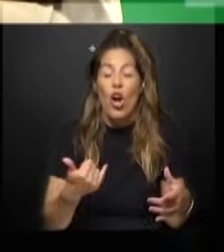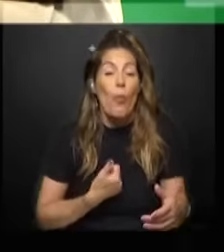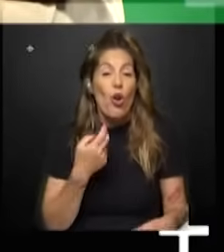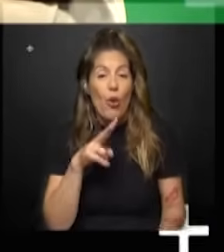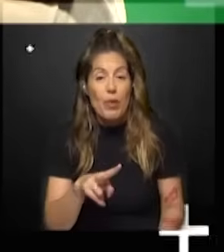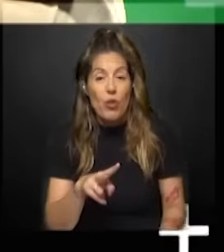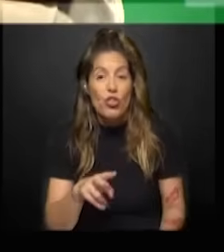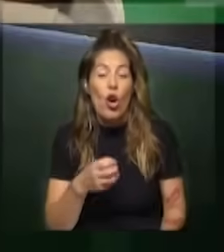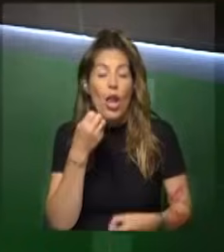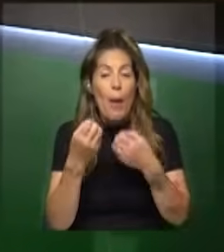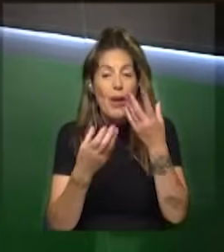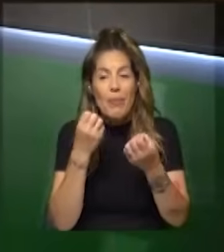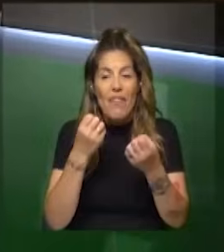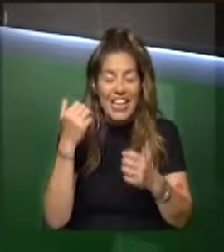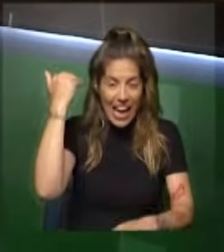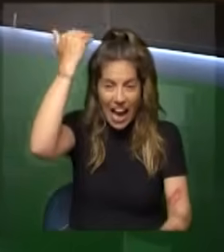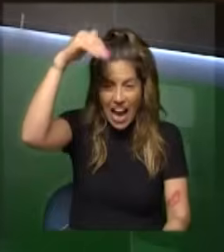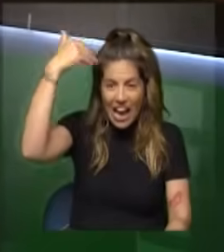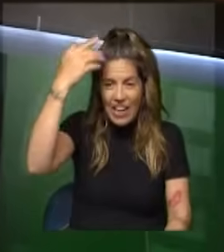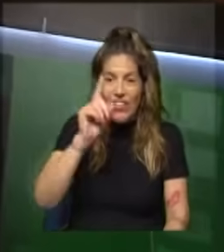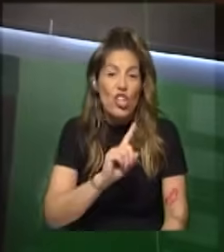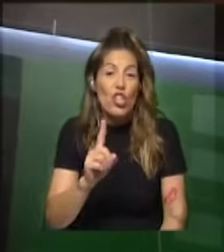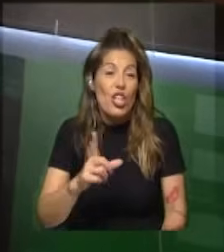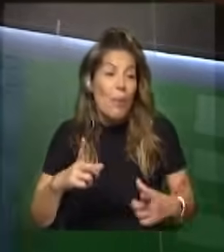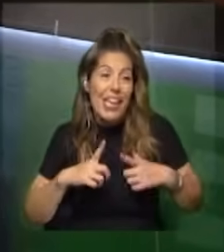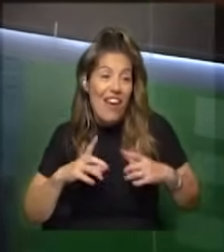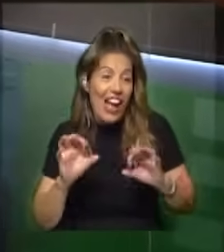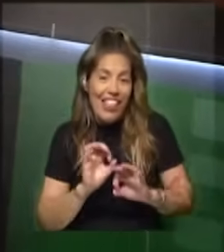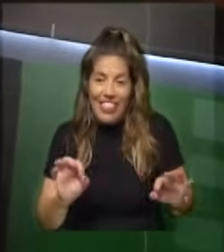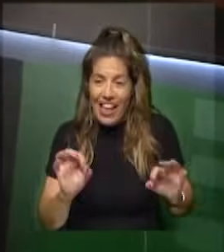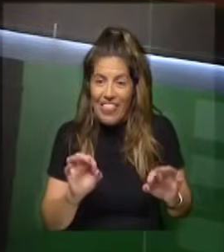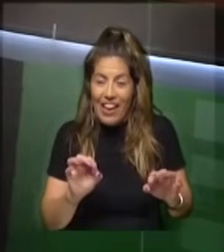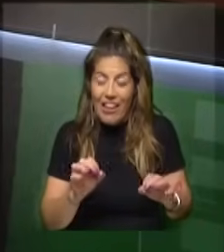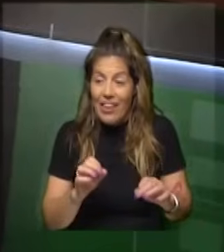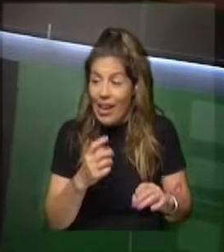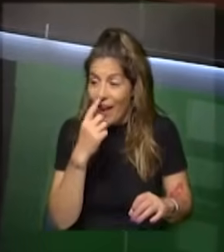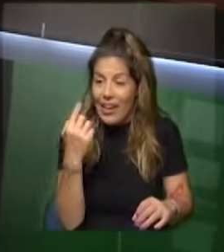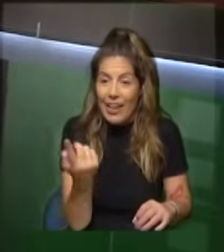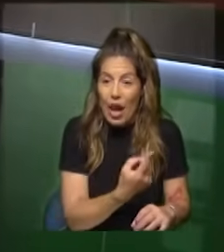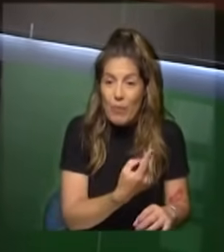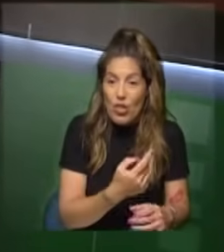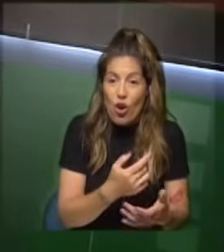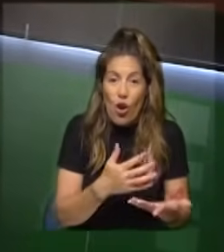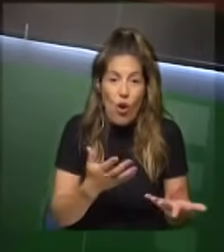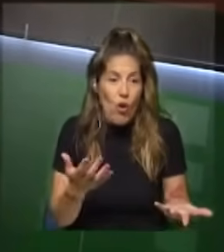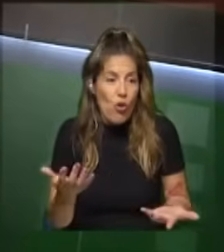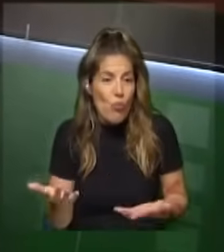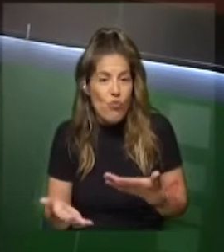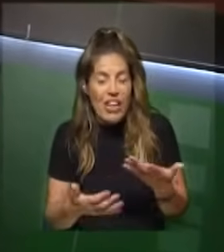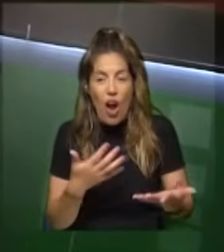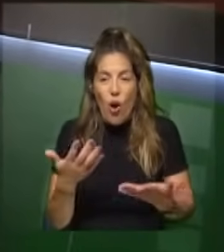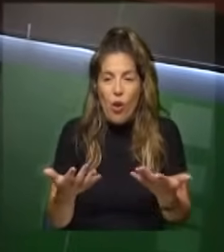primavera árabe, no se esperaba nada y repentinamente tuvimos una especie de ola